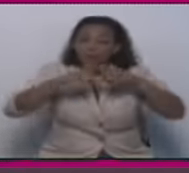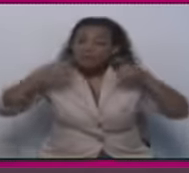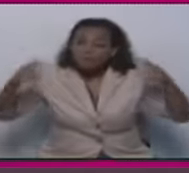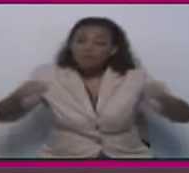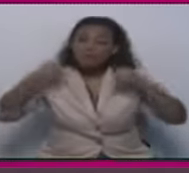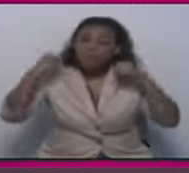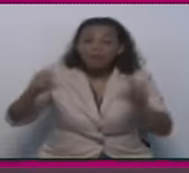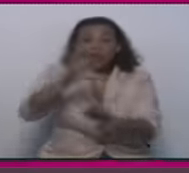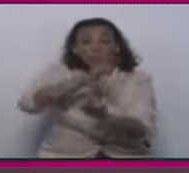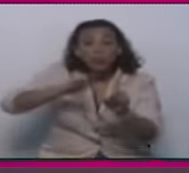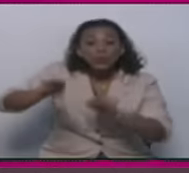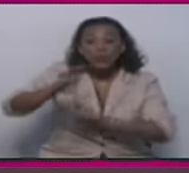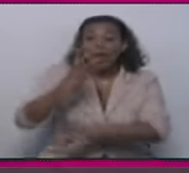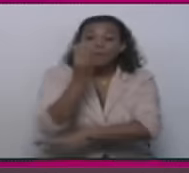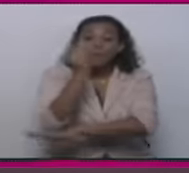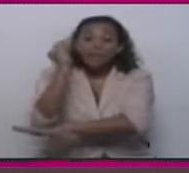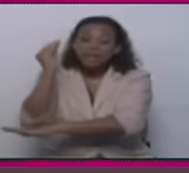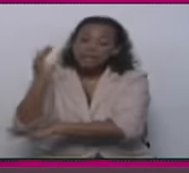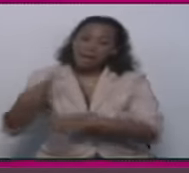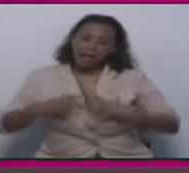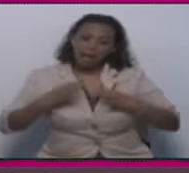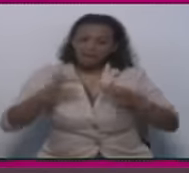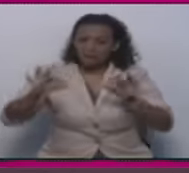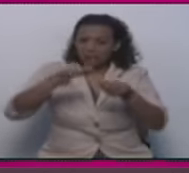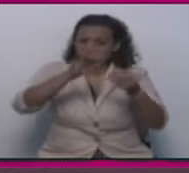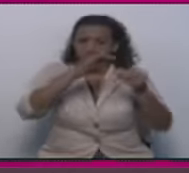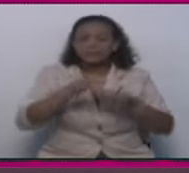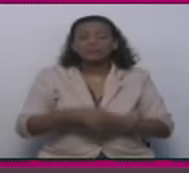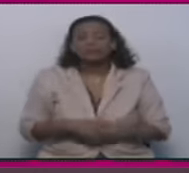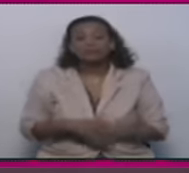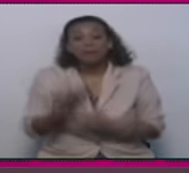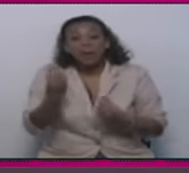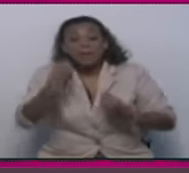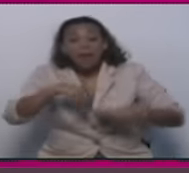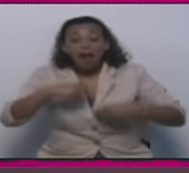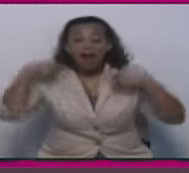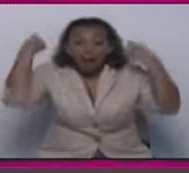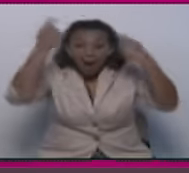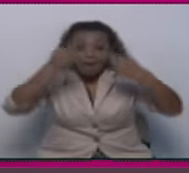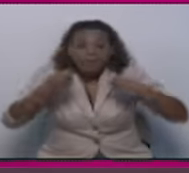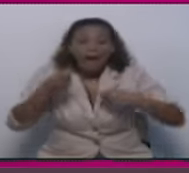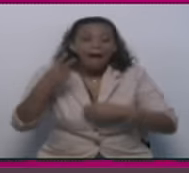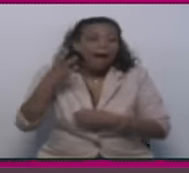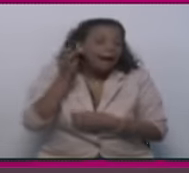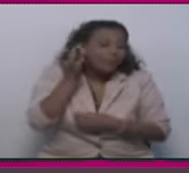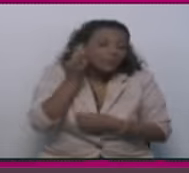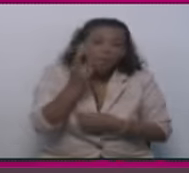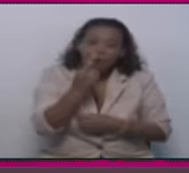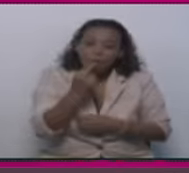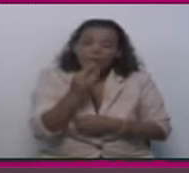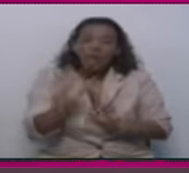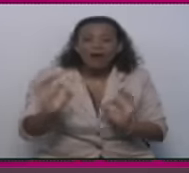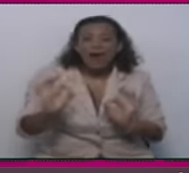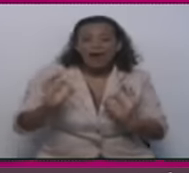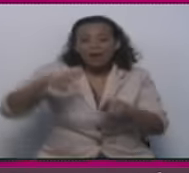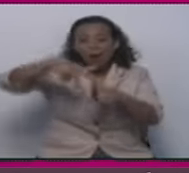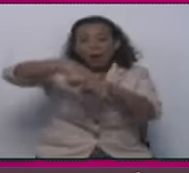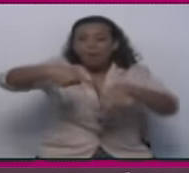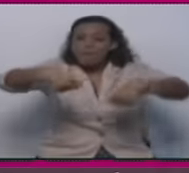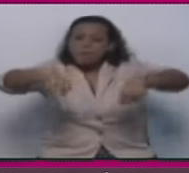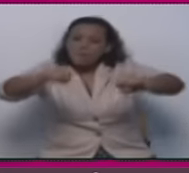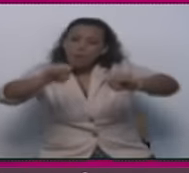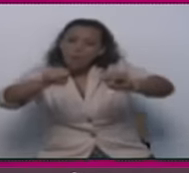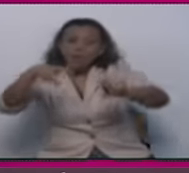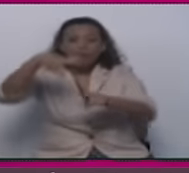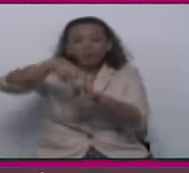poderoso y muy hermoso, además, que la Caperucita haya podido estar allí, que se haya visto montada en su moto, que se haya